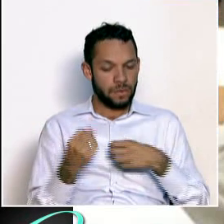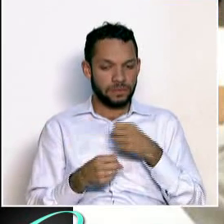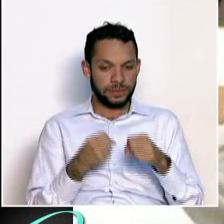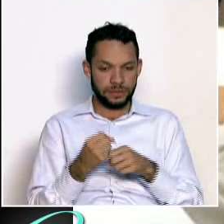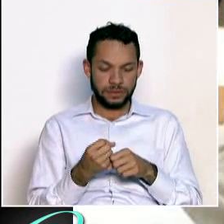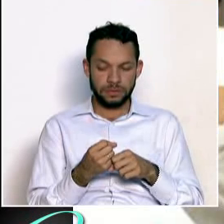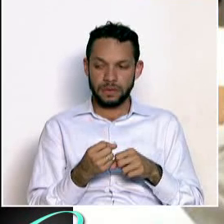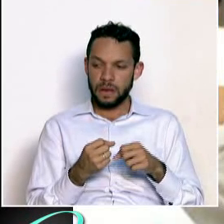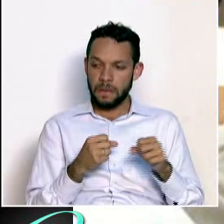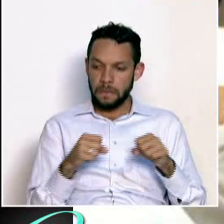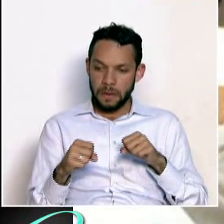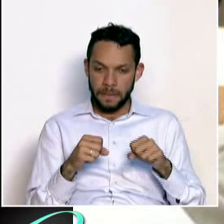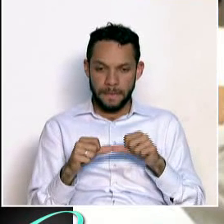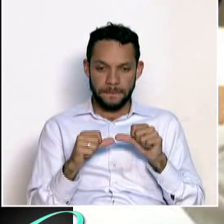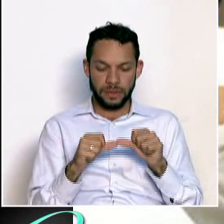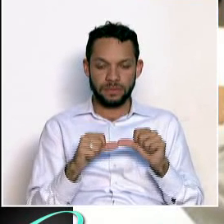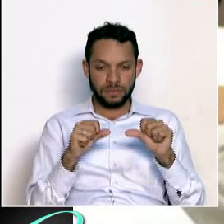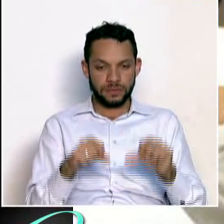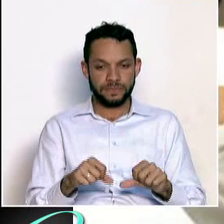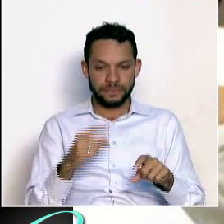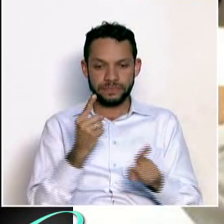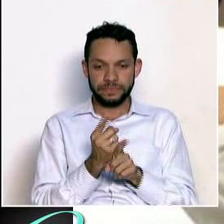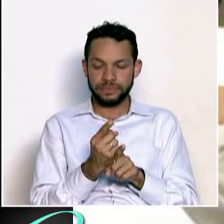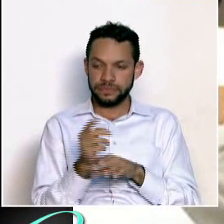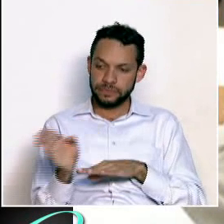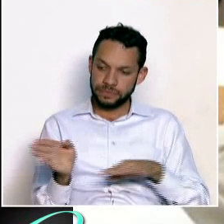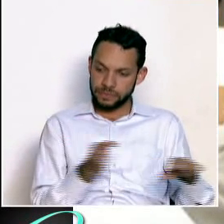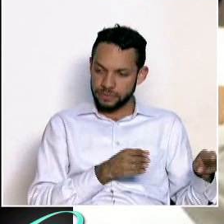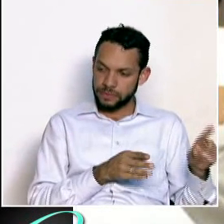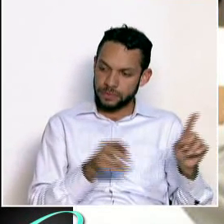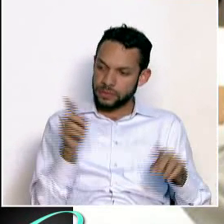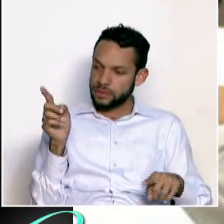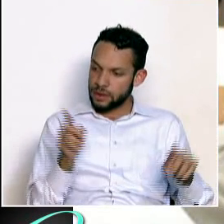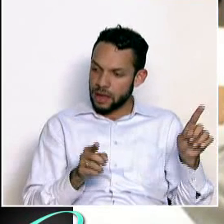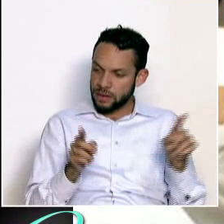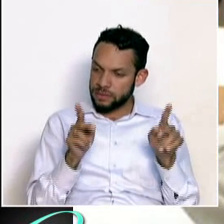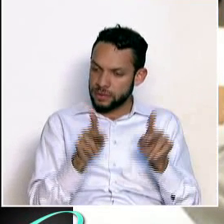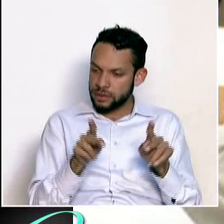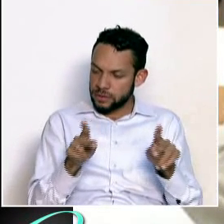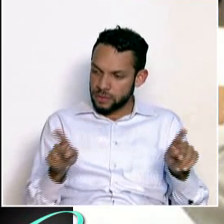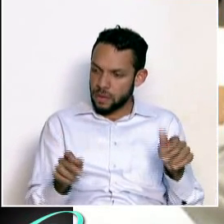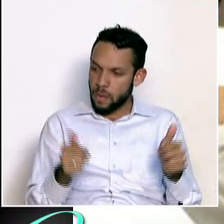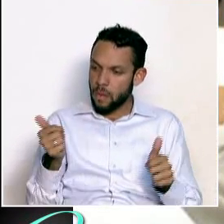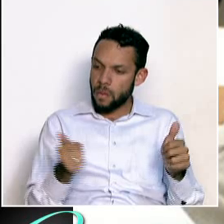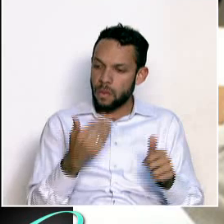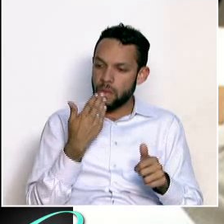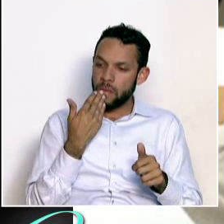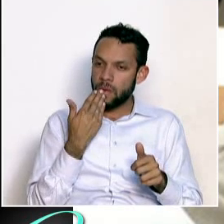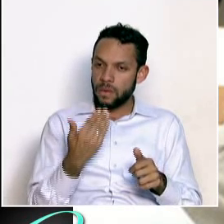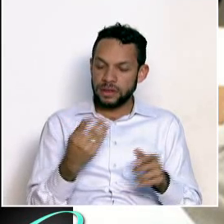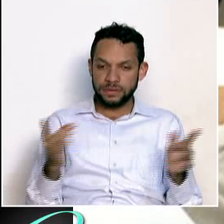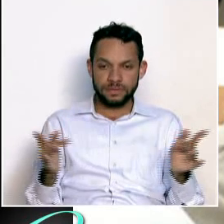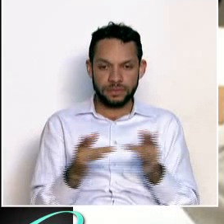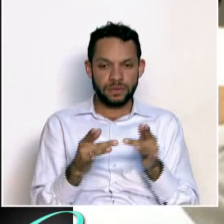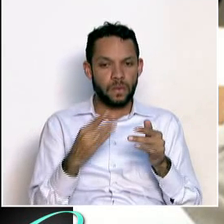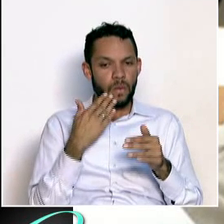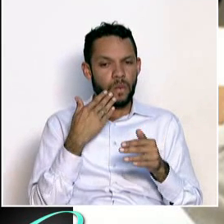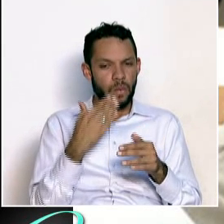fluida y más exitosa. ¿En qué casos nosotros podríamos utilizar la hipnosis clínica, doctor Eduardo